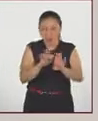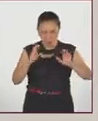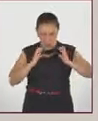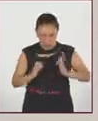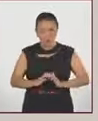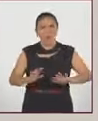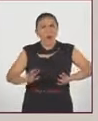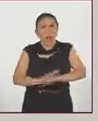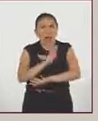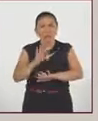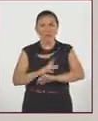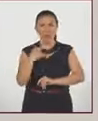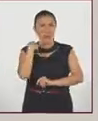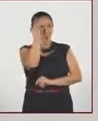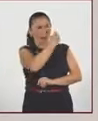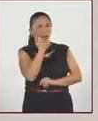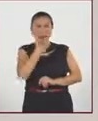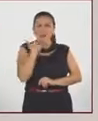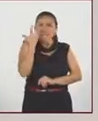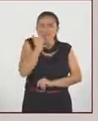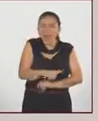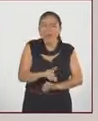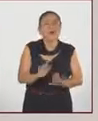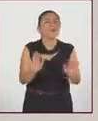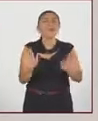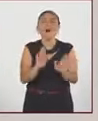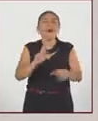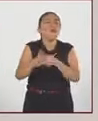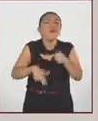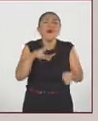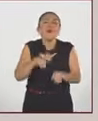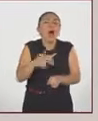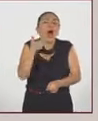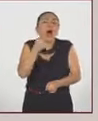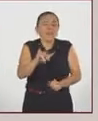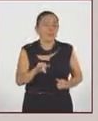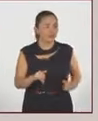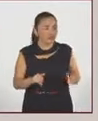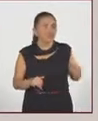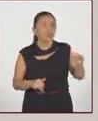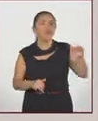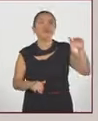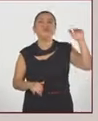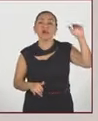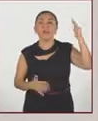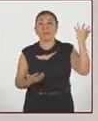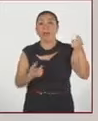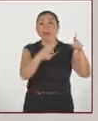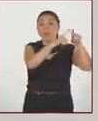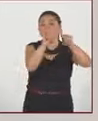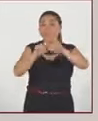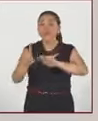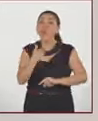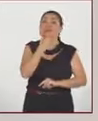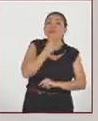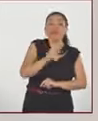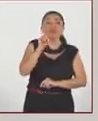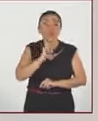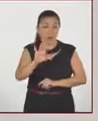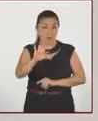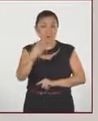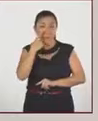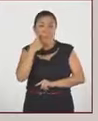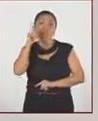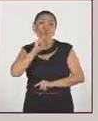estamos feos, ¿no? No, pero en realidad es parte del desarrollo. Las diferencias entre género, las mujeres comienzan